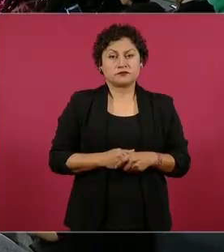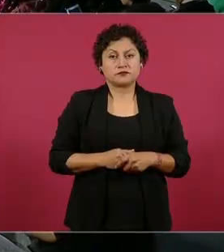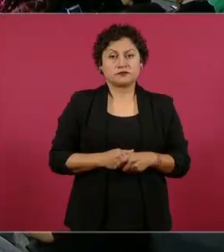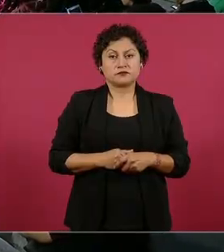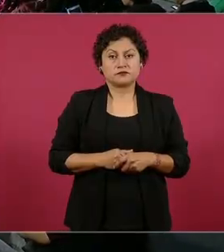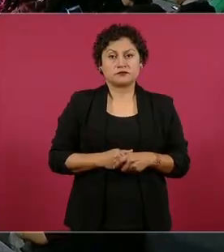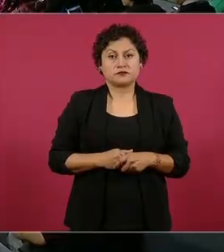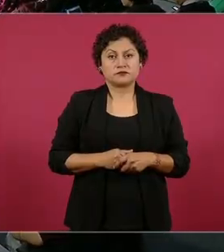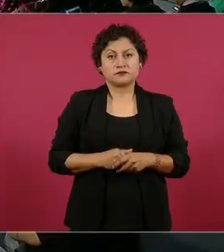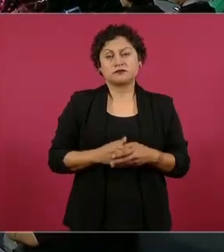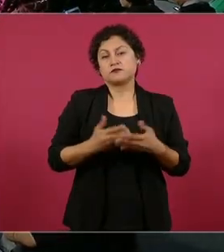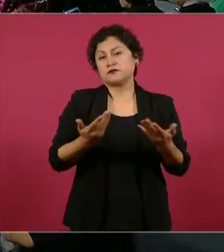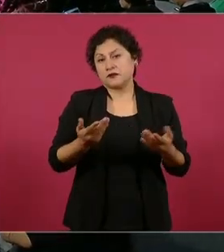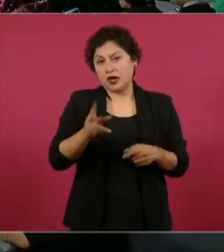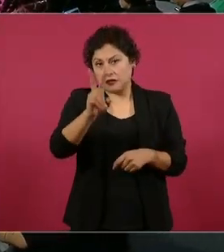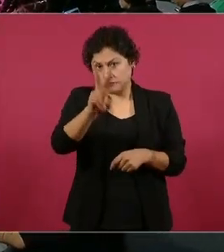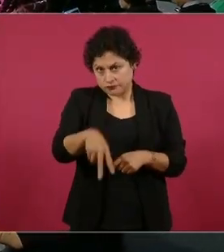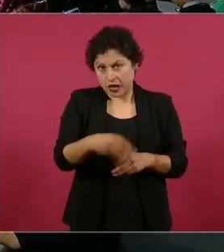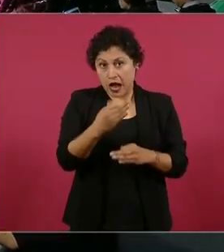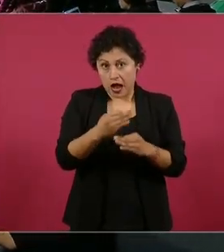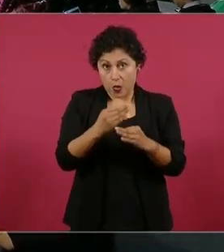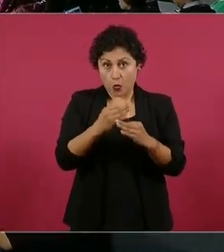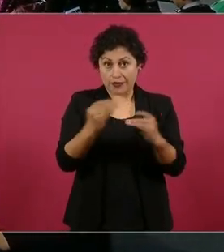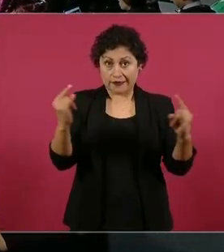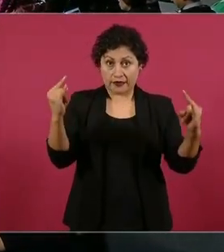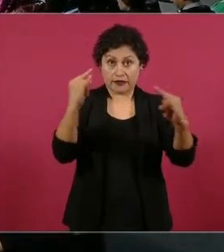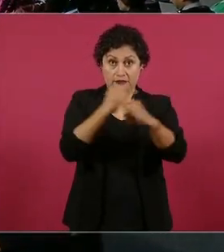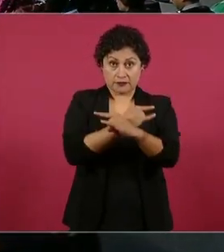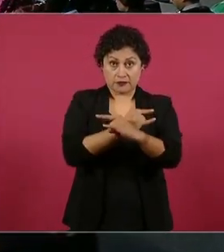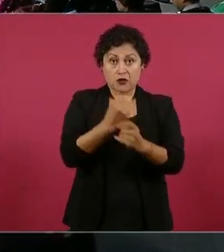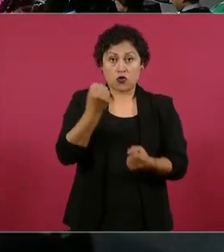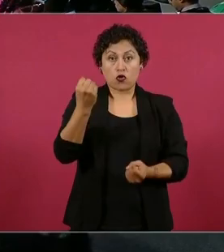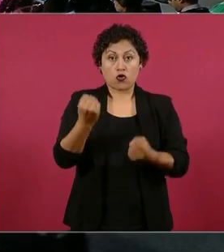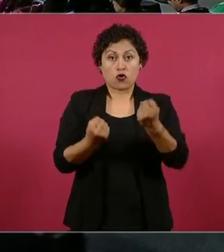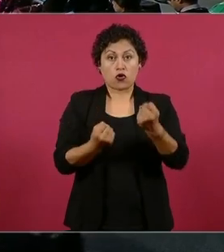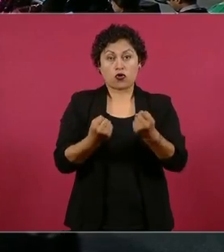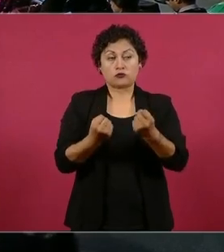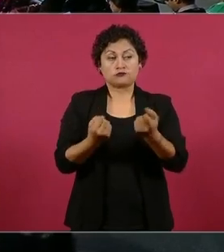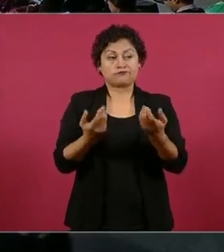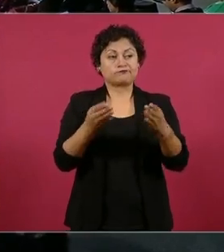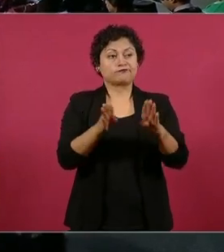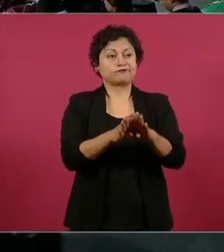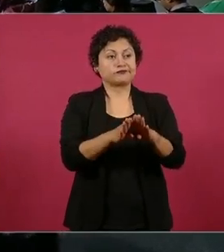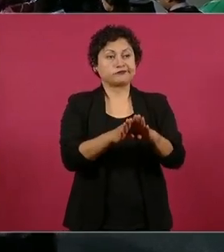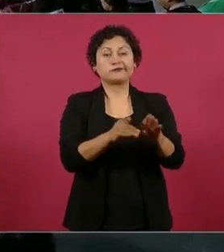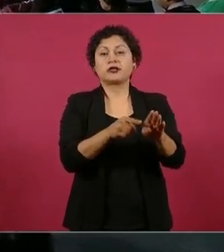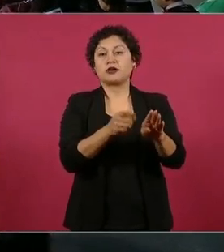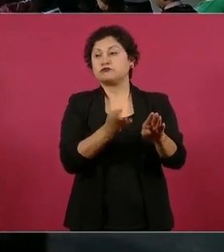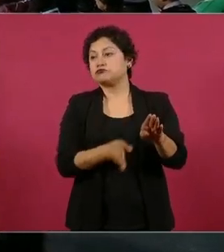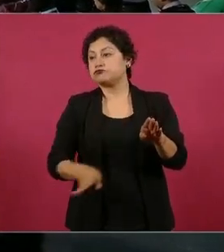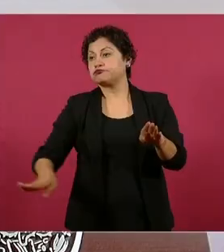los vehículos por vías alternas, y